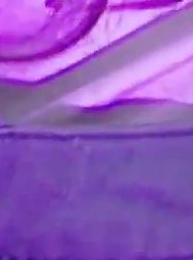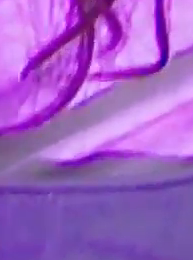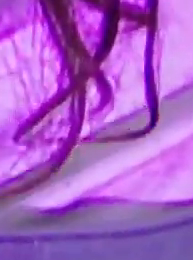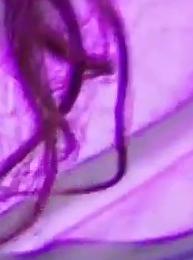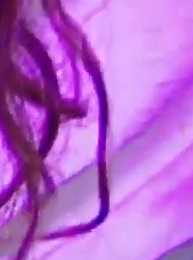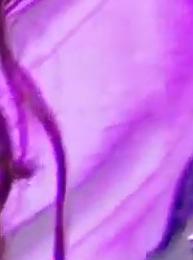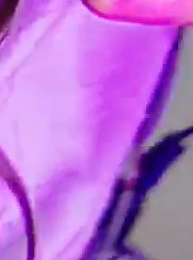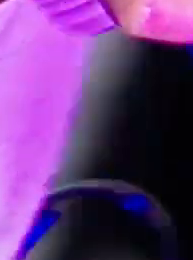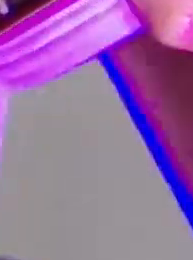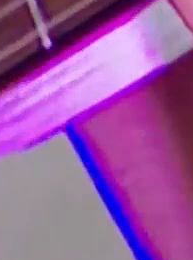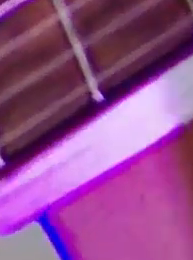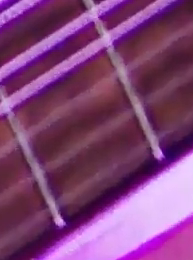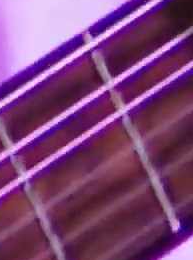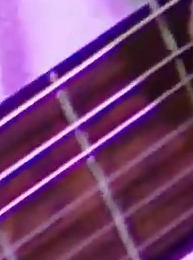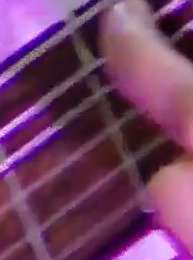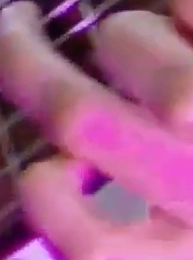agradar.